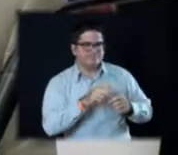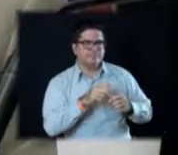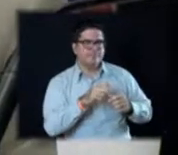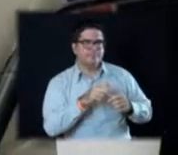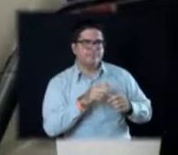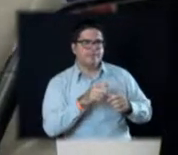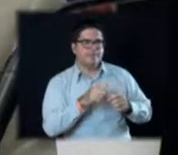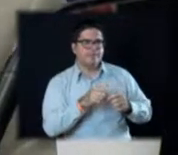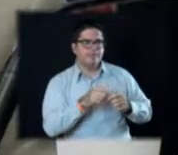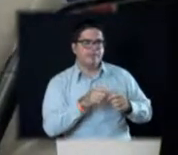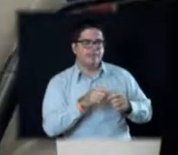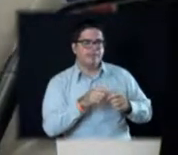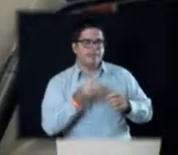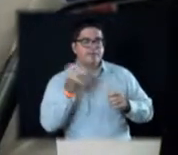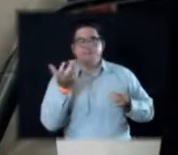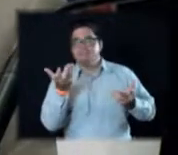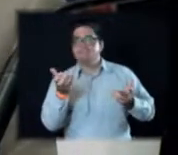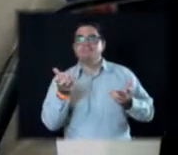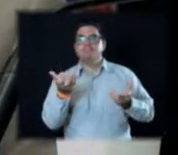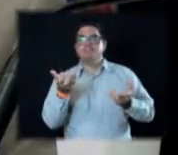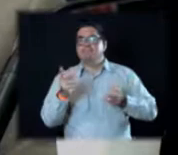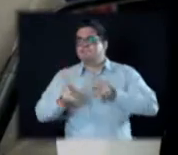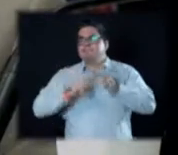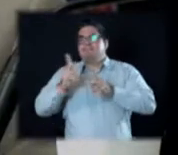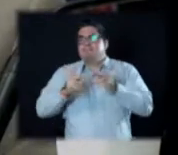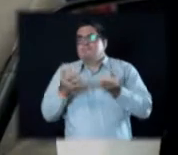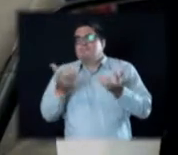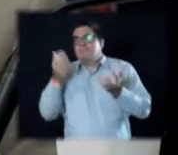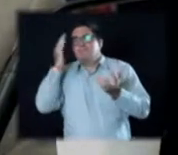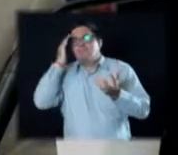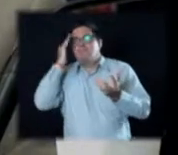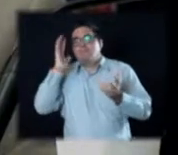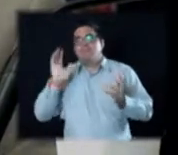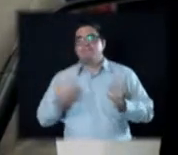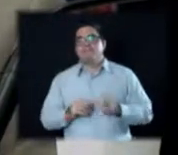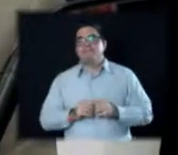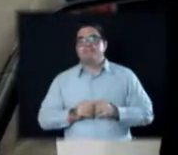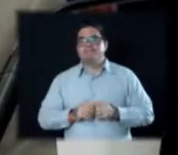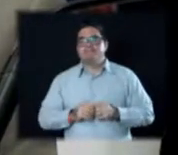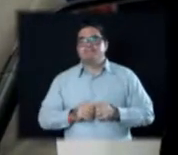sincrónica de lo que está sucediendo, pero en el futuro,